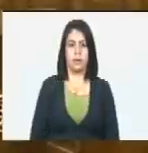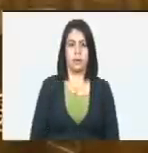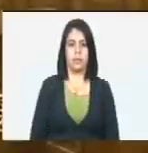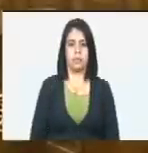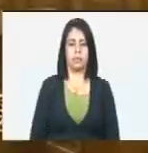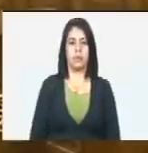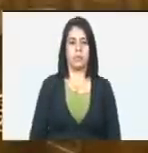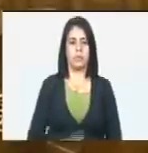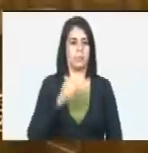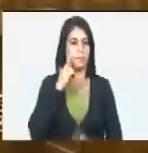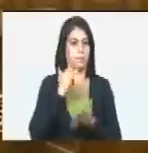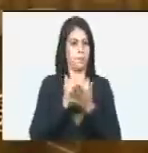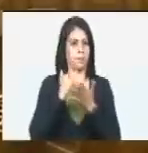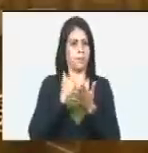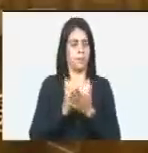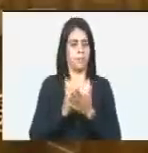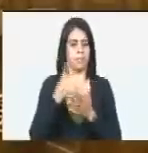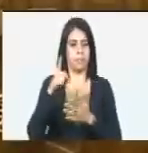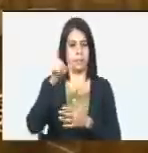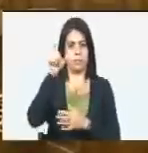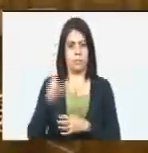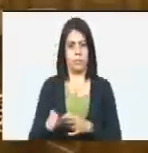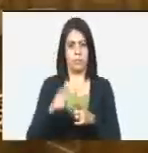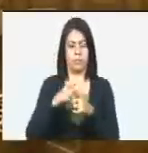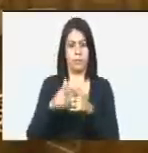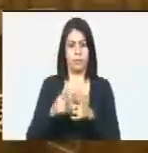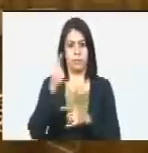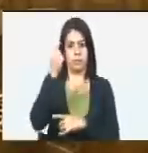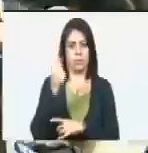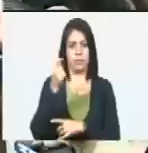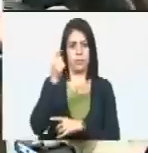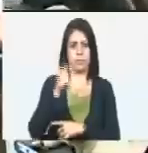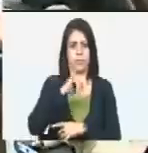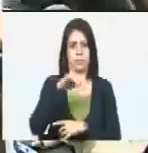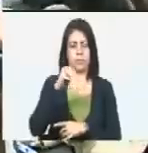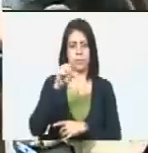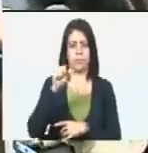argumentos. Voy a dejar en el derecho de palabra al diputado José Gregorio Correa.